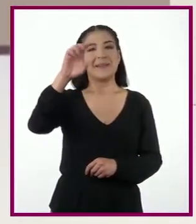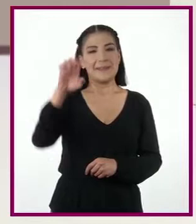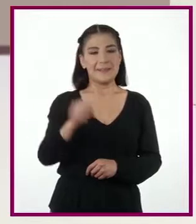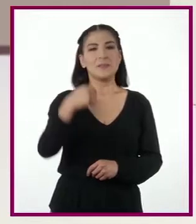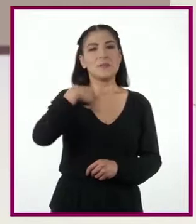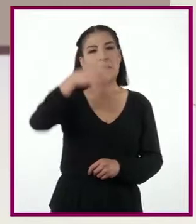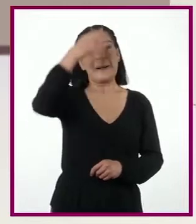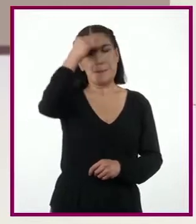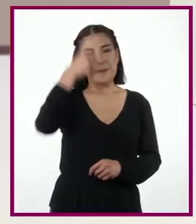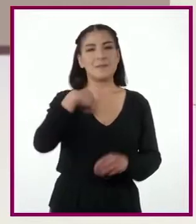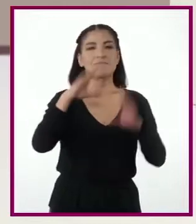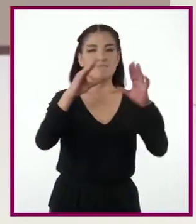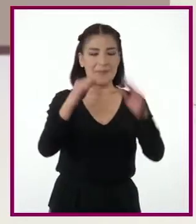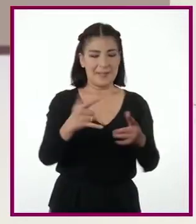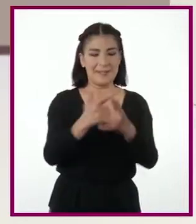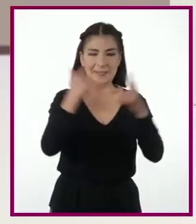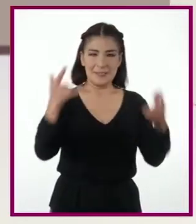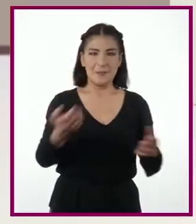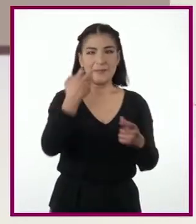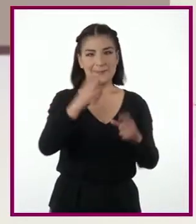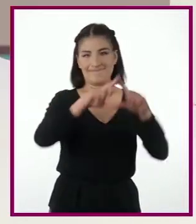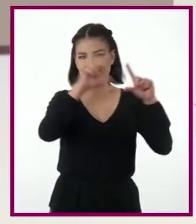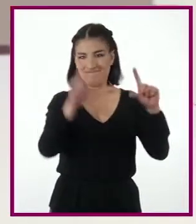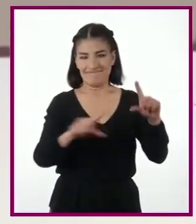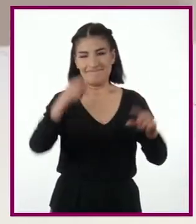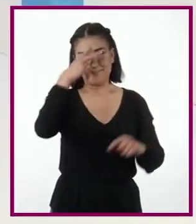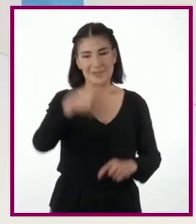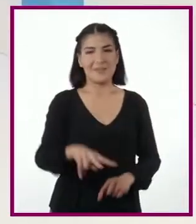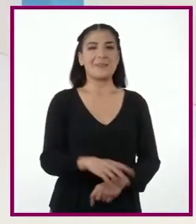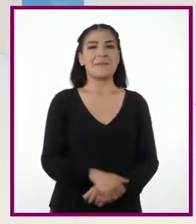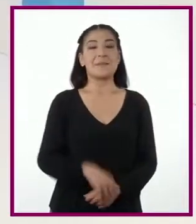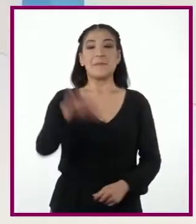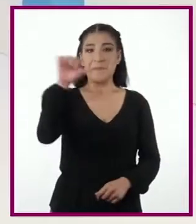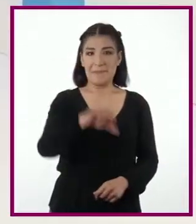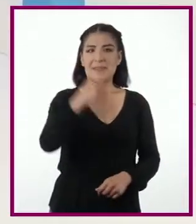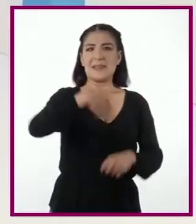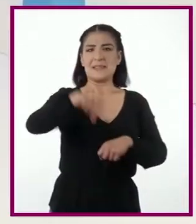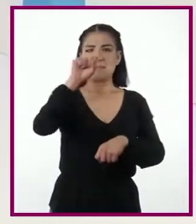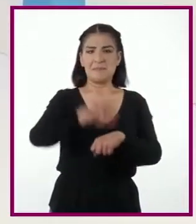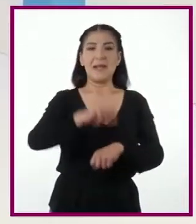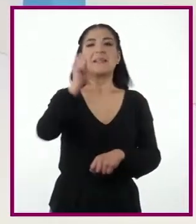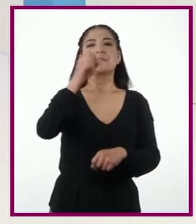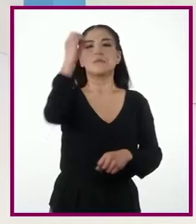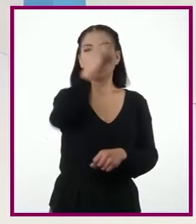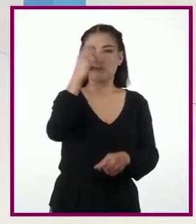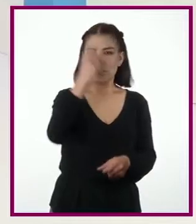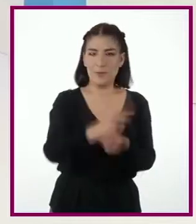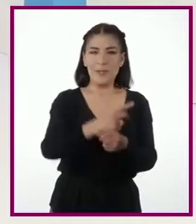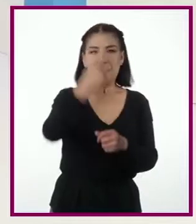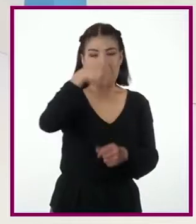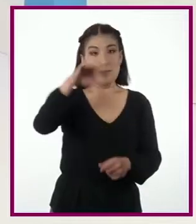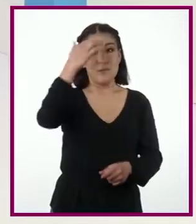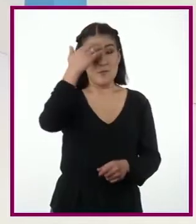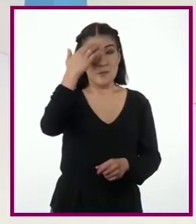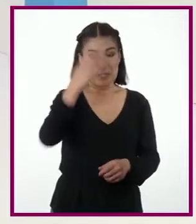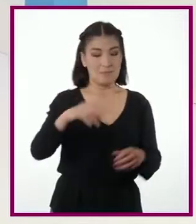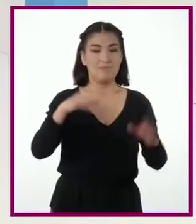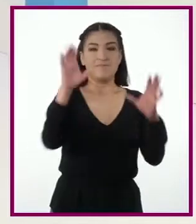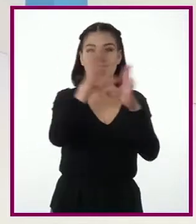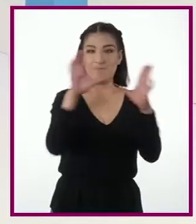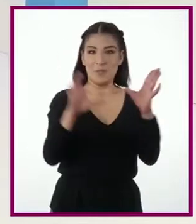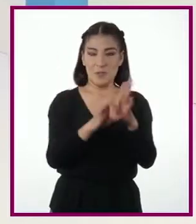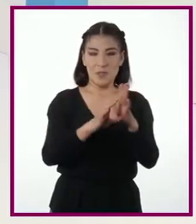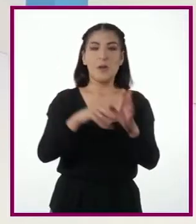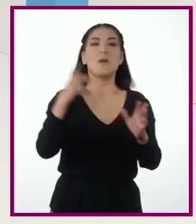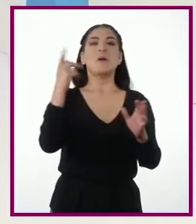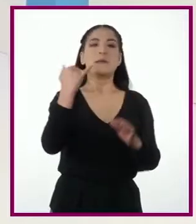aprendizaje por la historia de nuestro país. Esta semana tenemos la oportunidad de conocer la organización política y